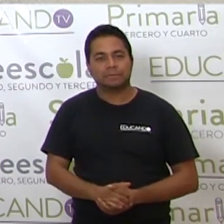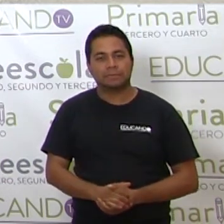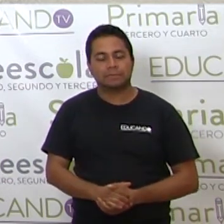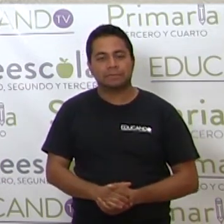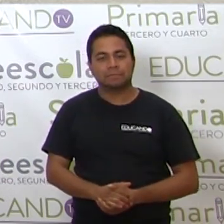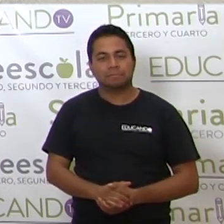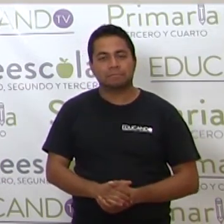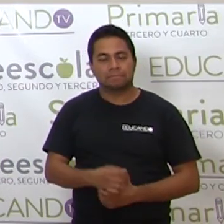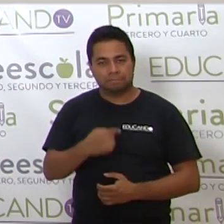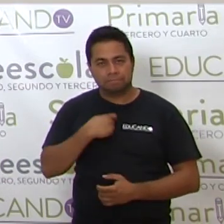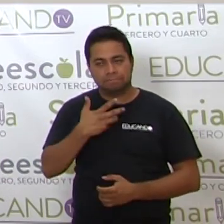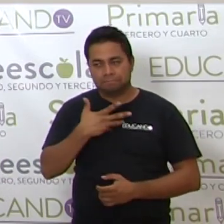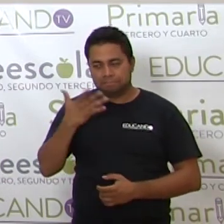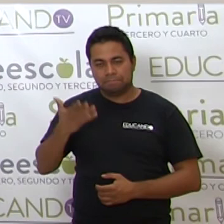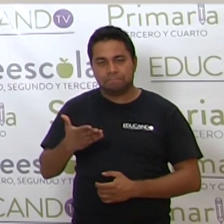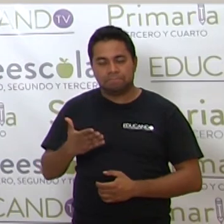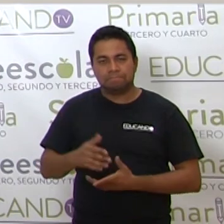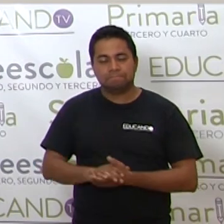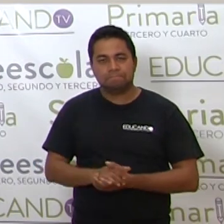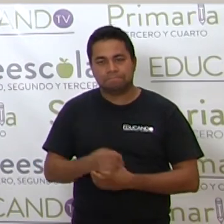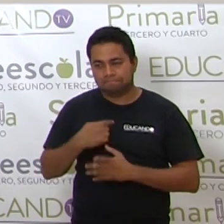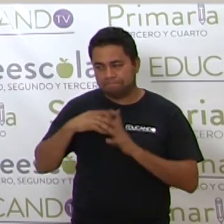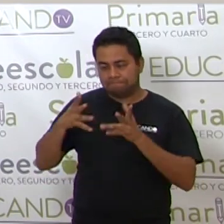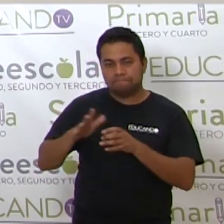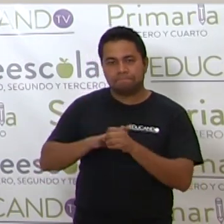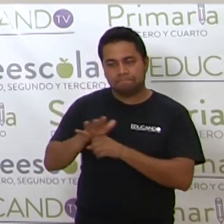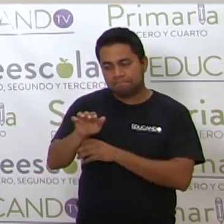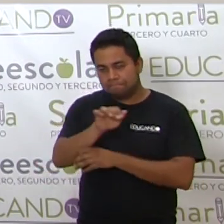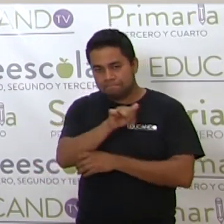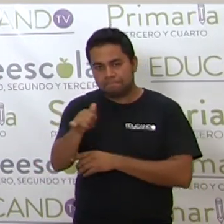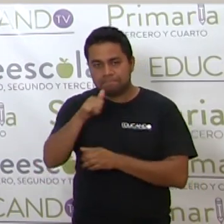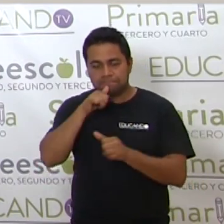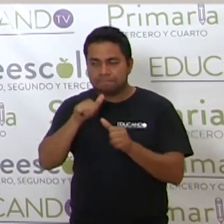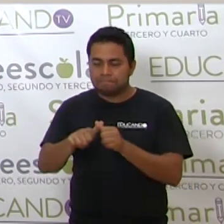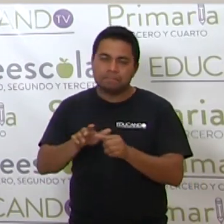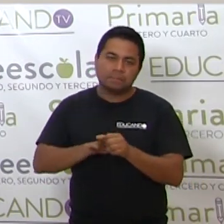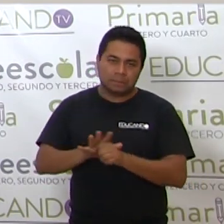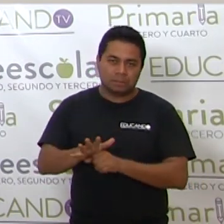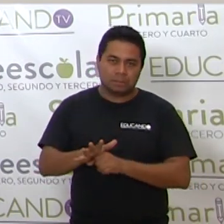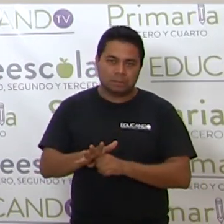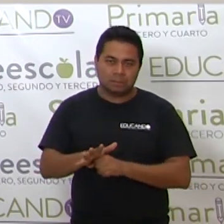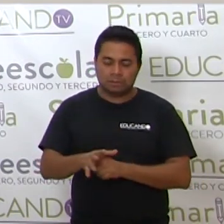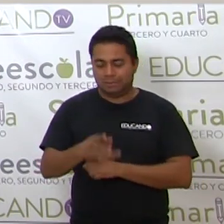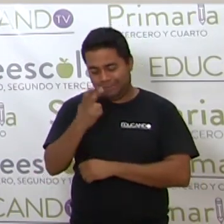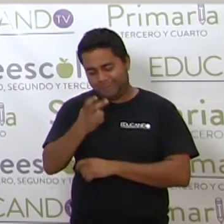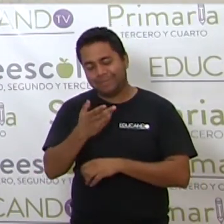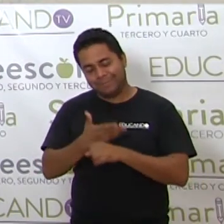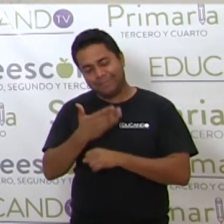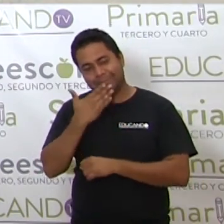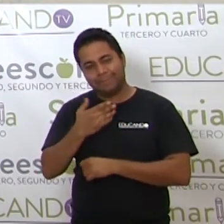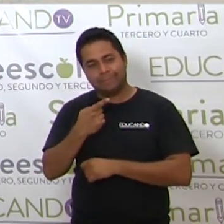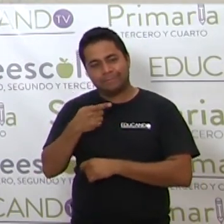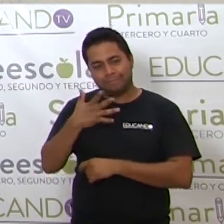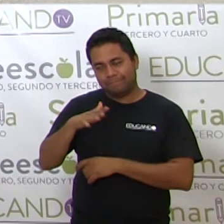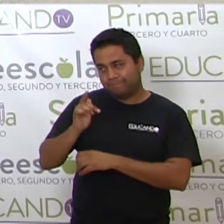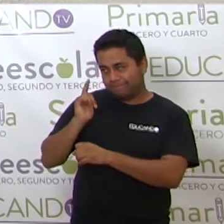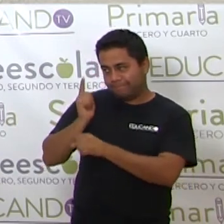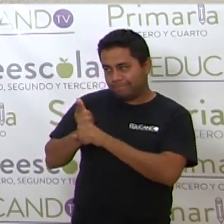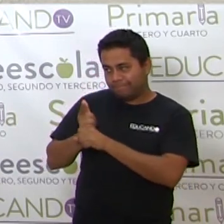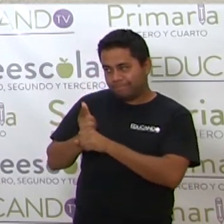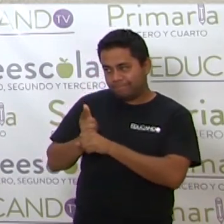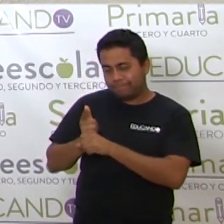aquí la tengo estamos acá cual es la siguiente letra muy bien la buscamos aquí